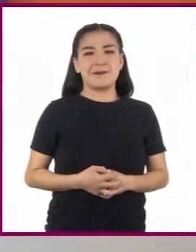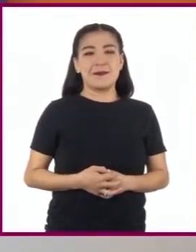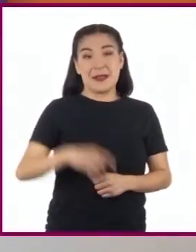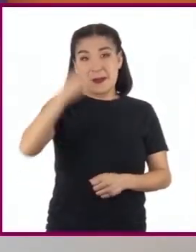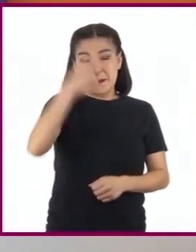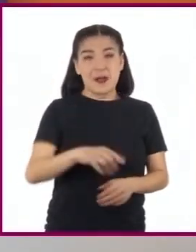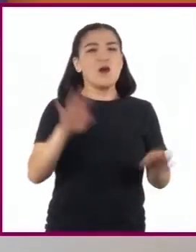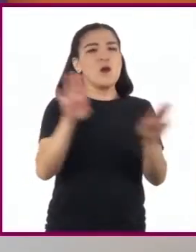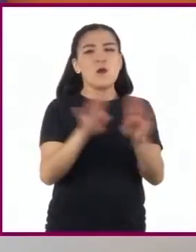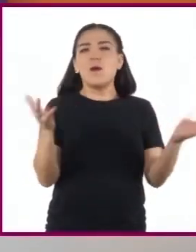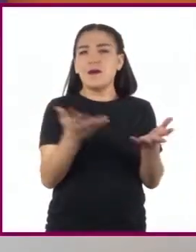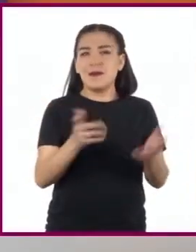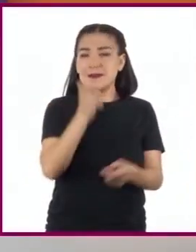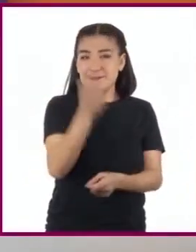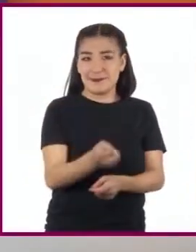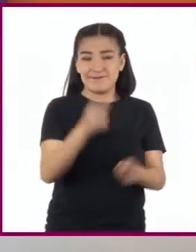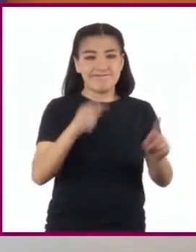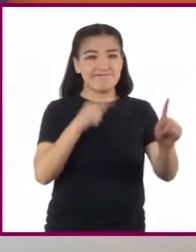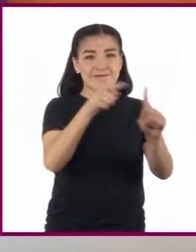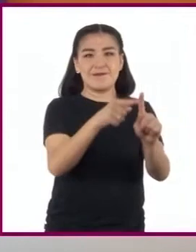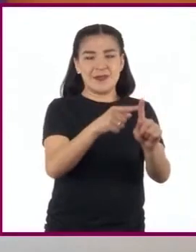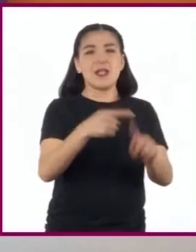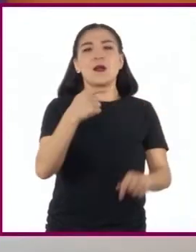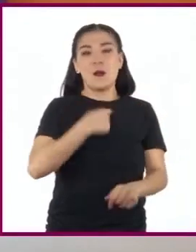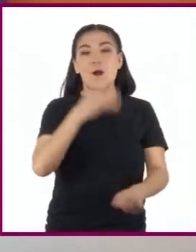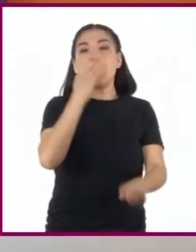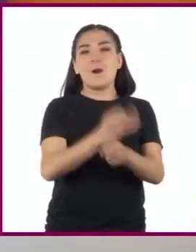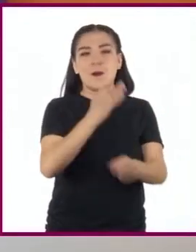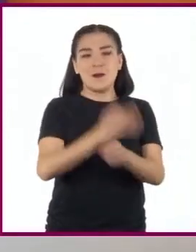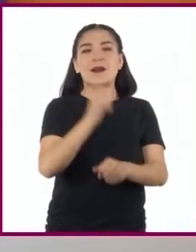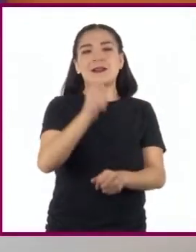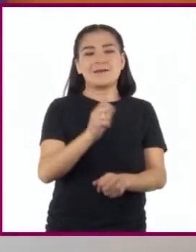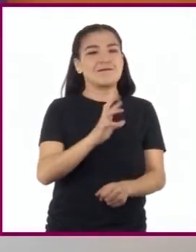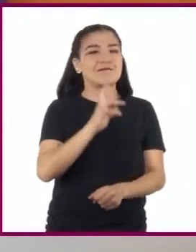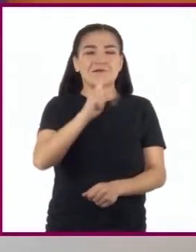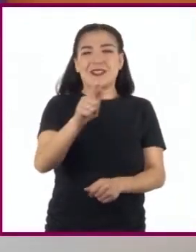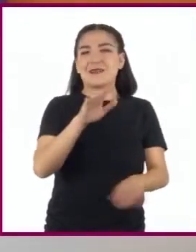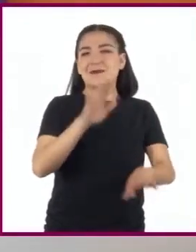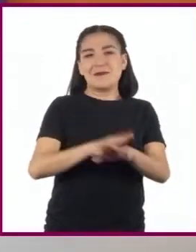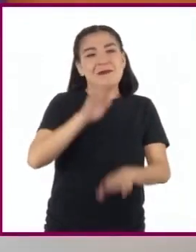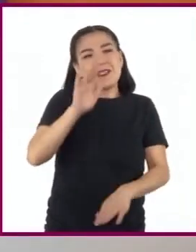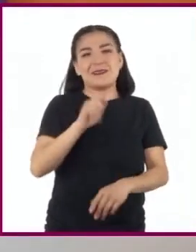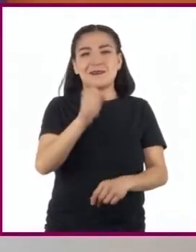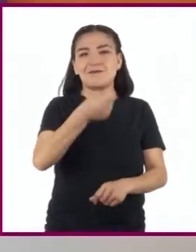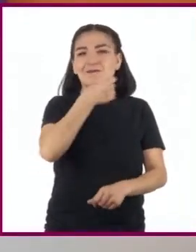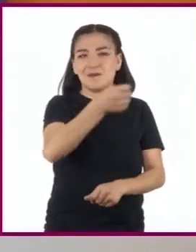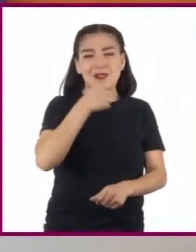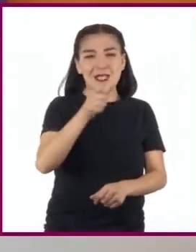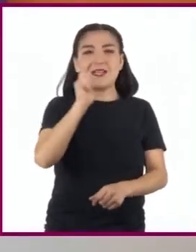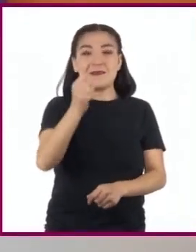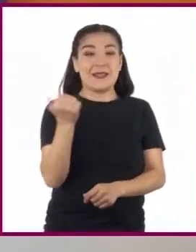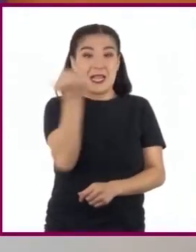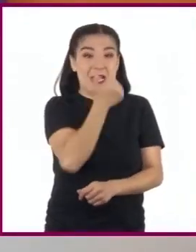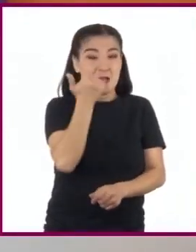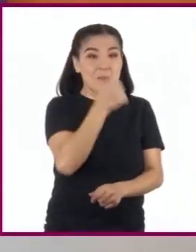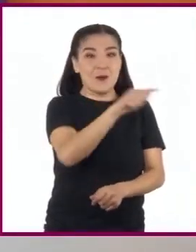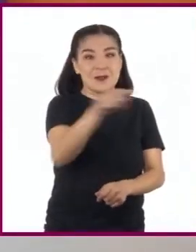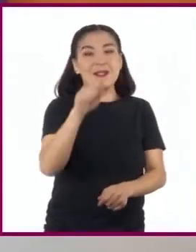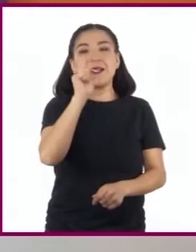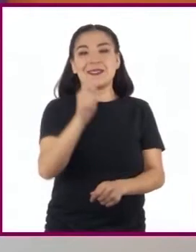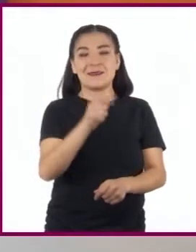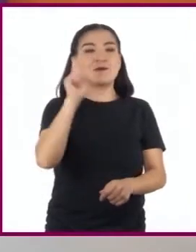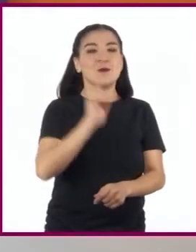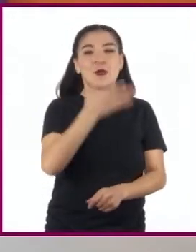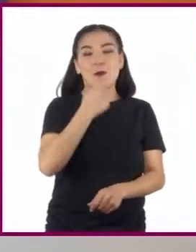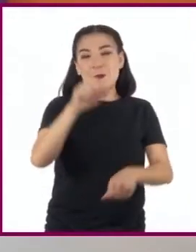Para llevar a cabo este propósito, cuento con la presencia de los mejores periodistas del medio, alumnas y alumnos del primer grado